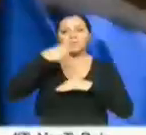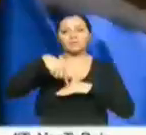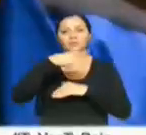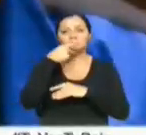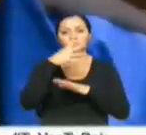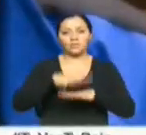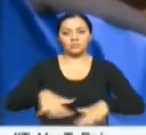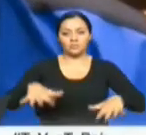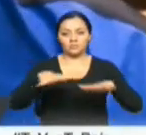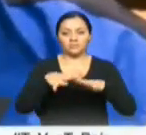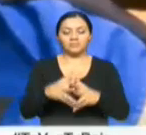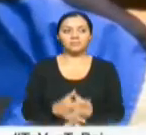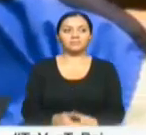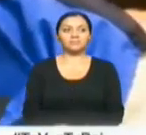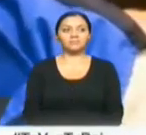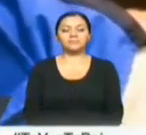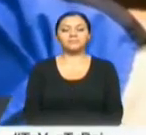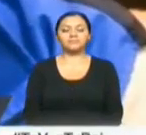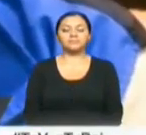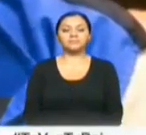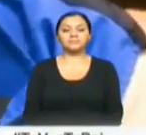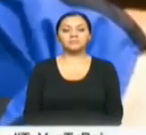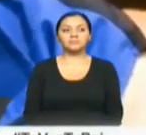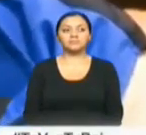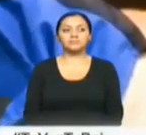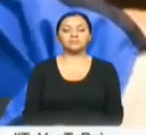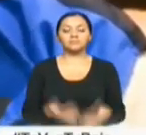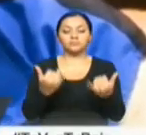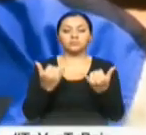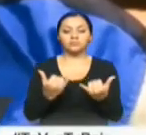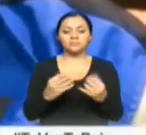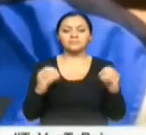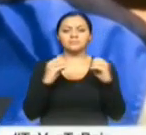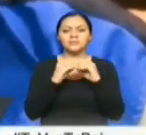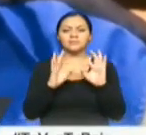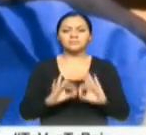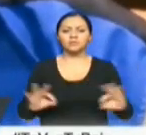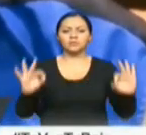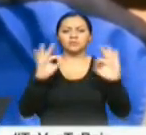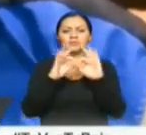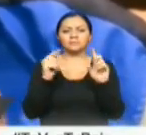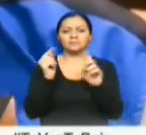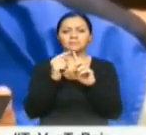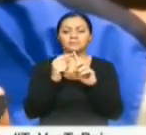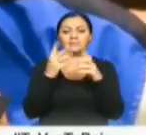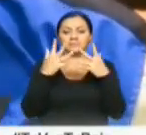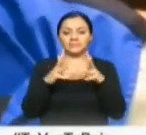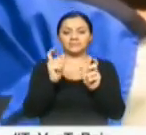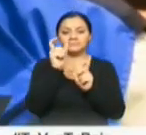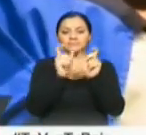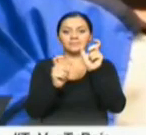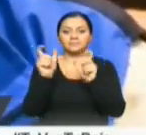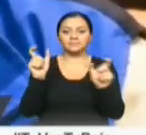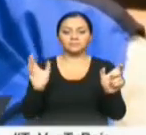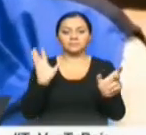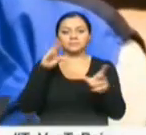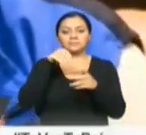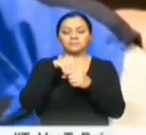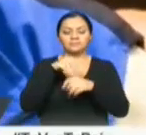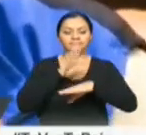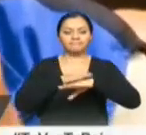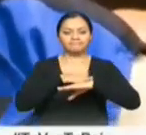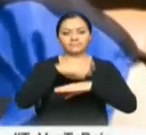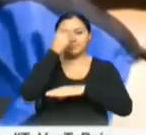ecuatoriano. En este momento tan importante donde la gente toma